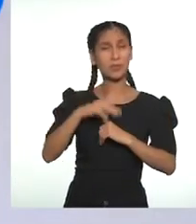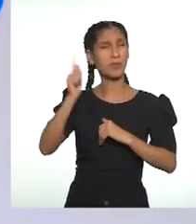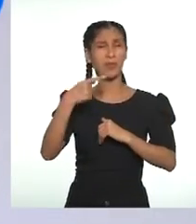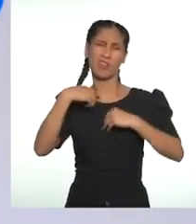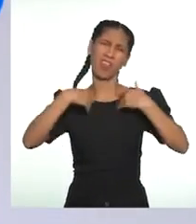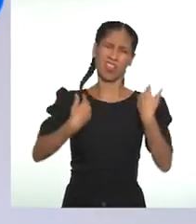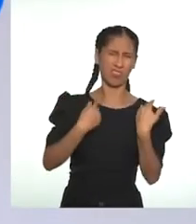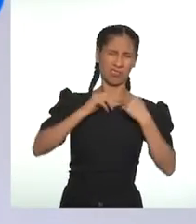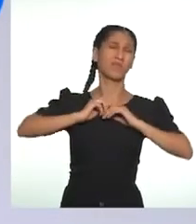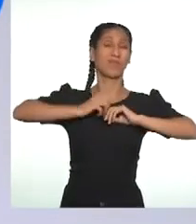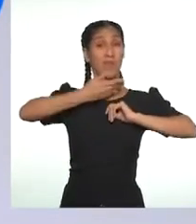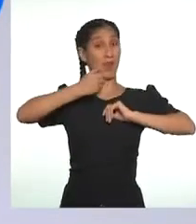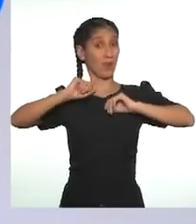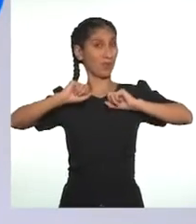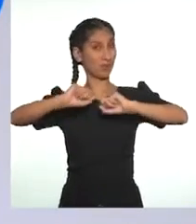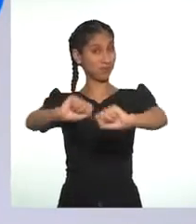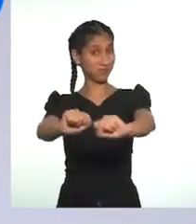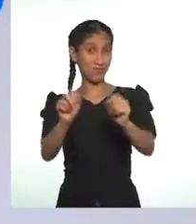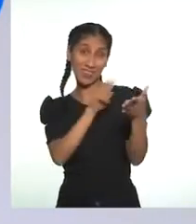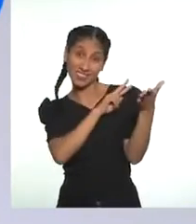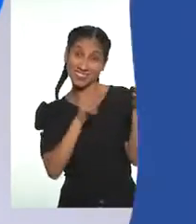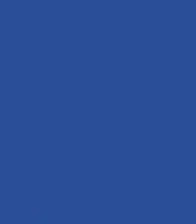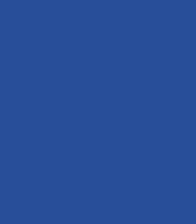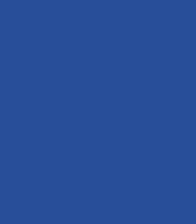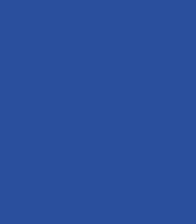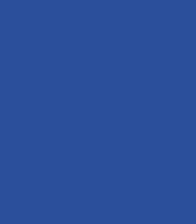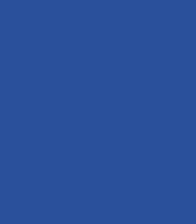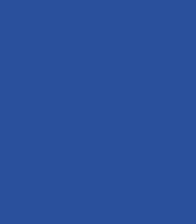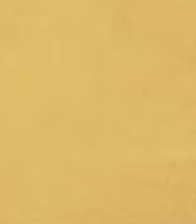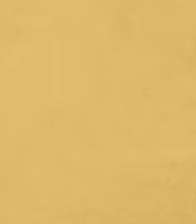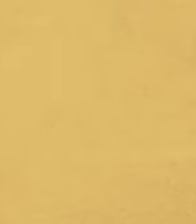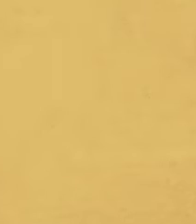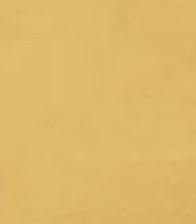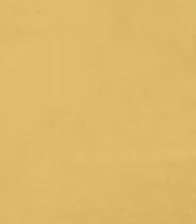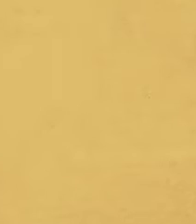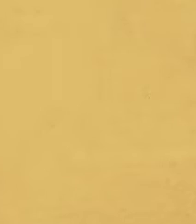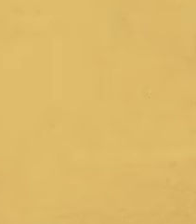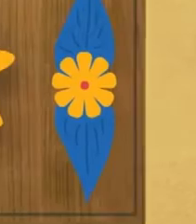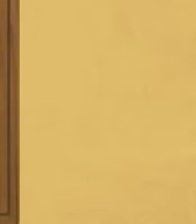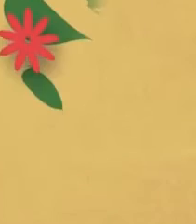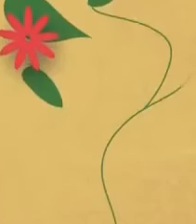quitamos la pereza y nos inspiramos leyendo juntos?